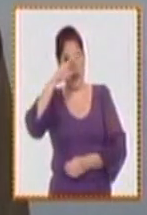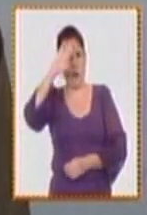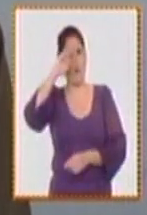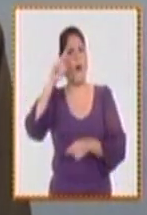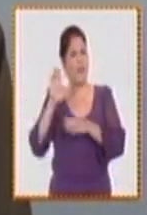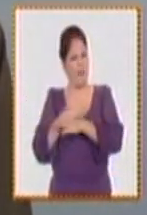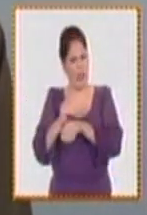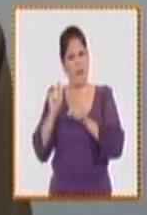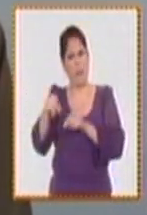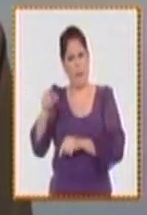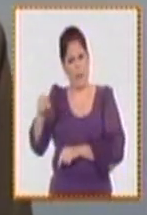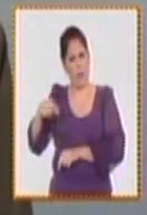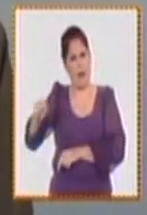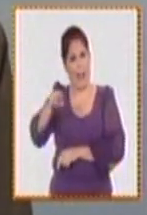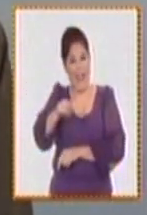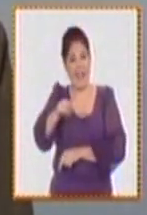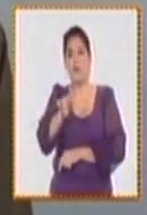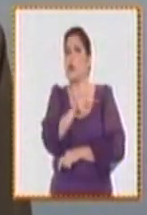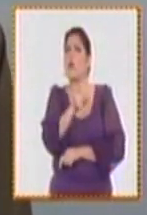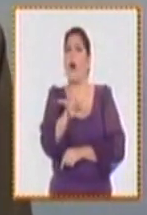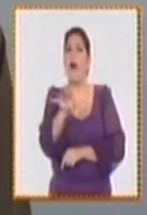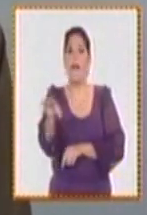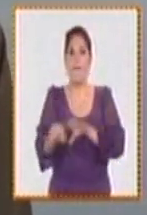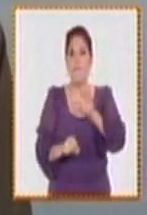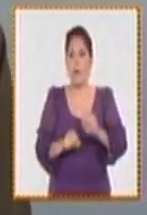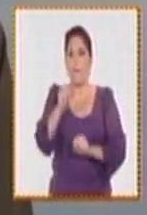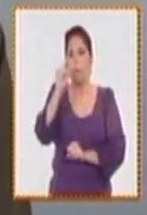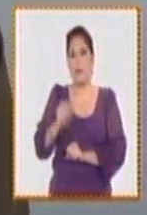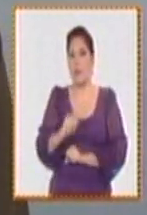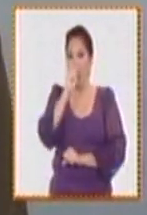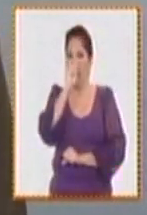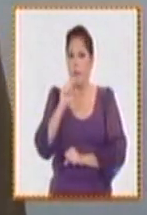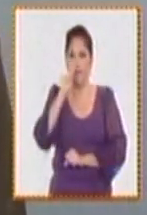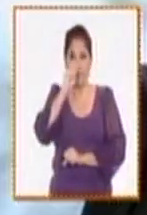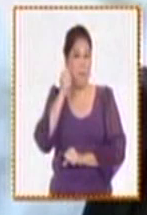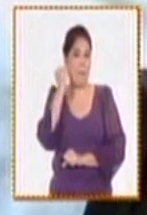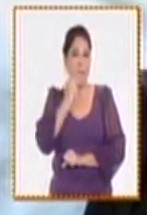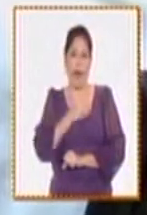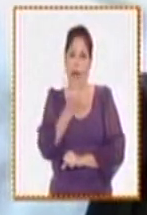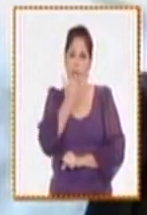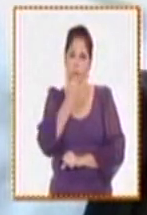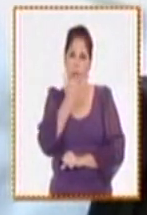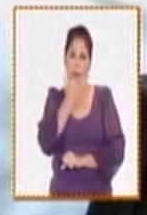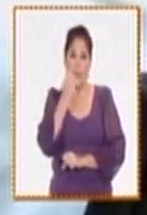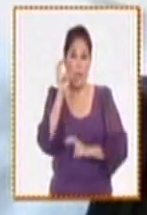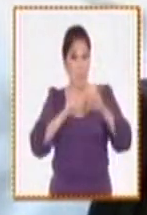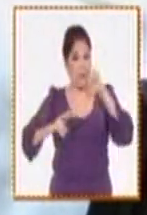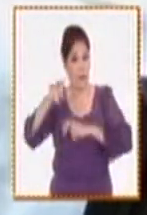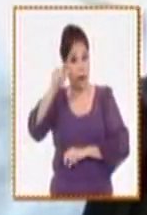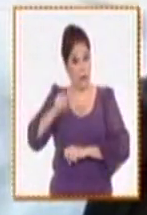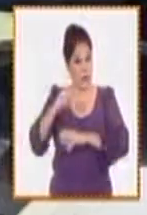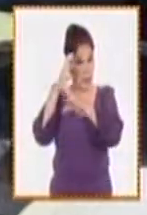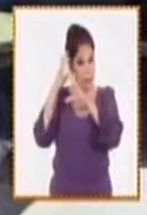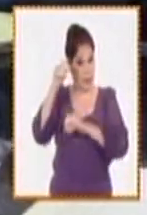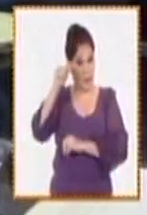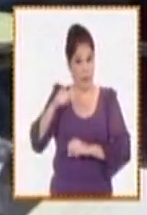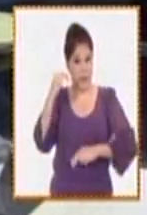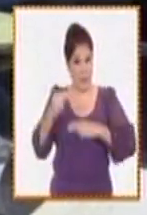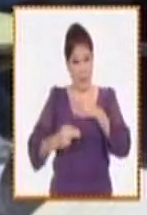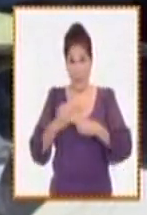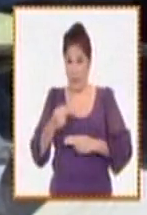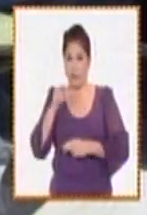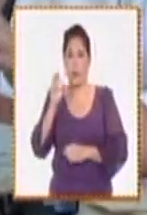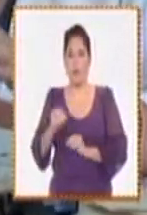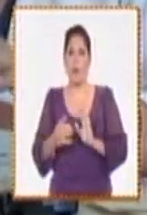Y en ocasiones esta telaraña también incluye a los consumidores, que son los más afectados. Las investigaciones científicas que se han desarrollado